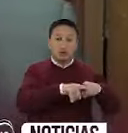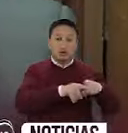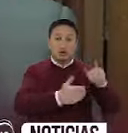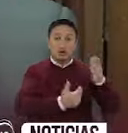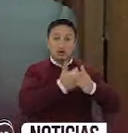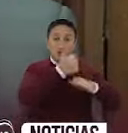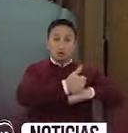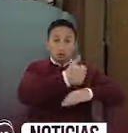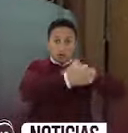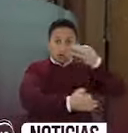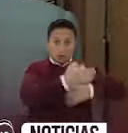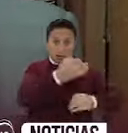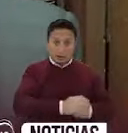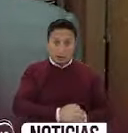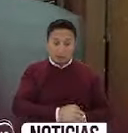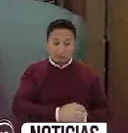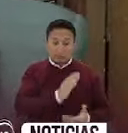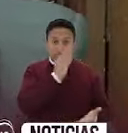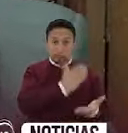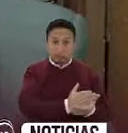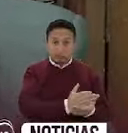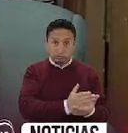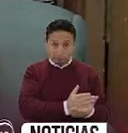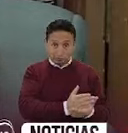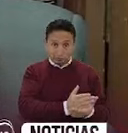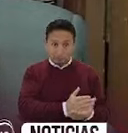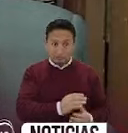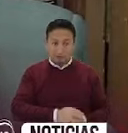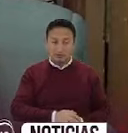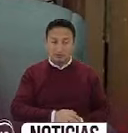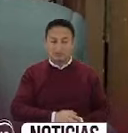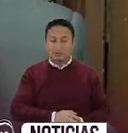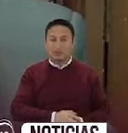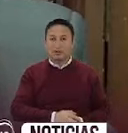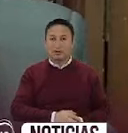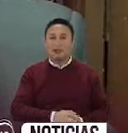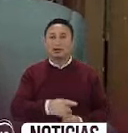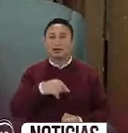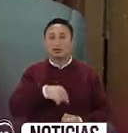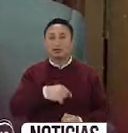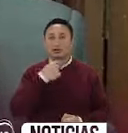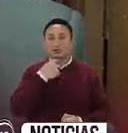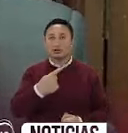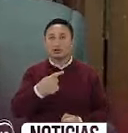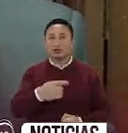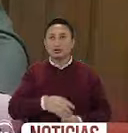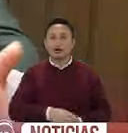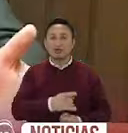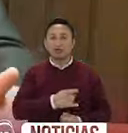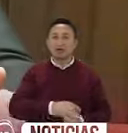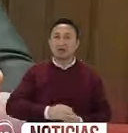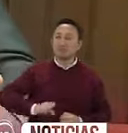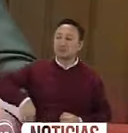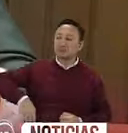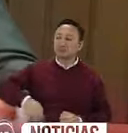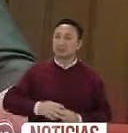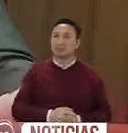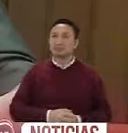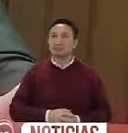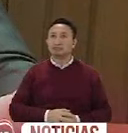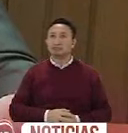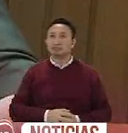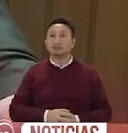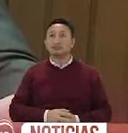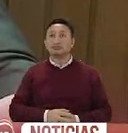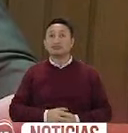de jueces, juezas y conjueces para la Corte Nacional de Justicia es una declaratoria tardía. Este fue uno de los sectores